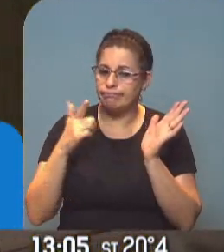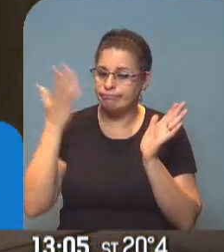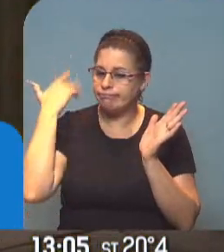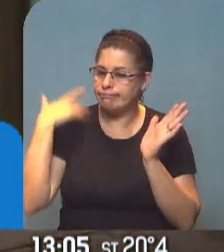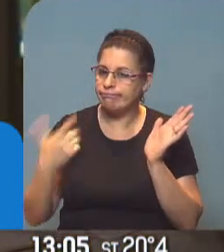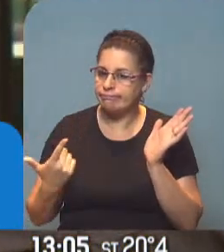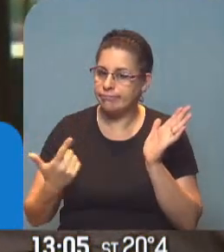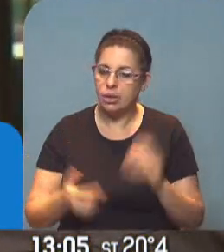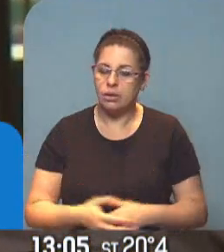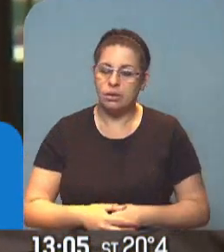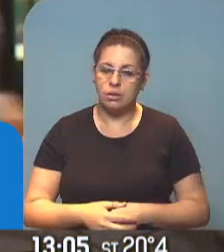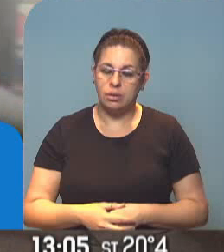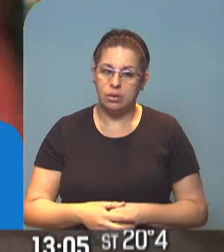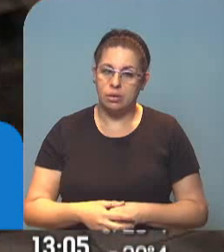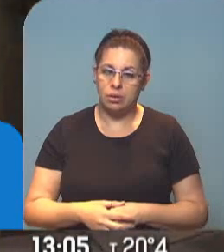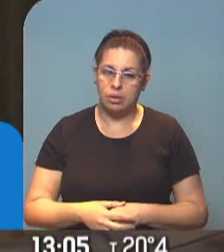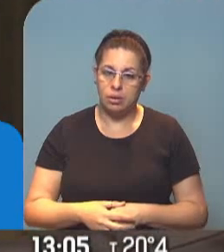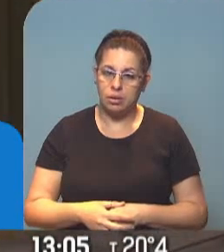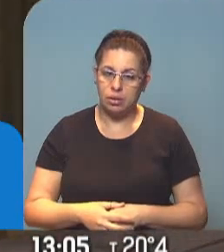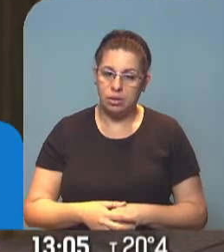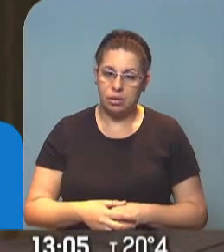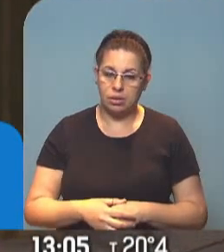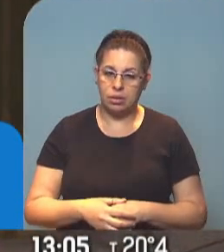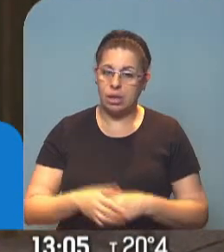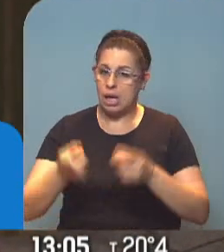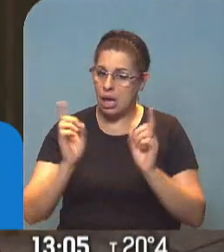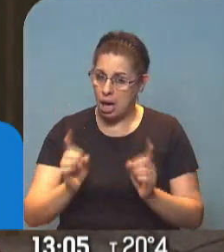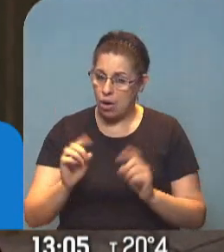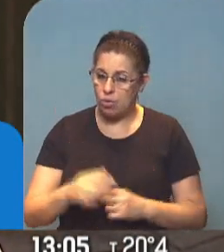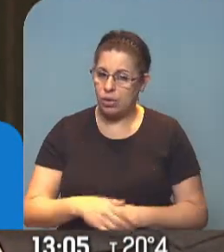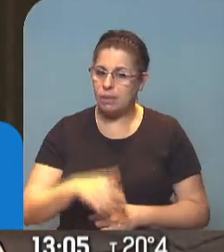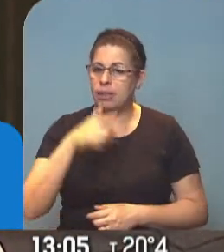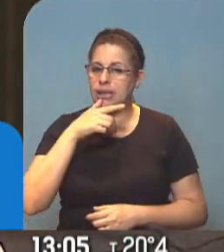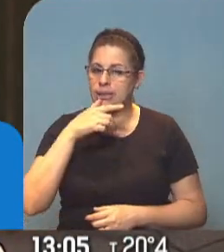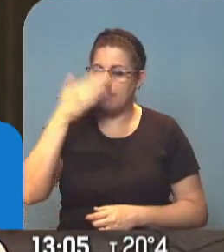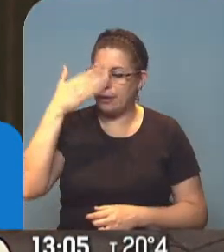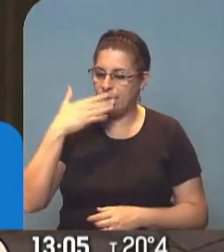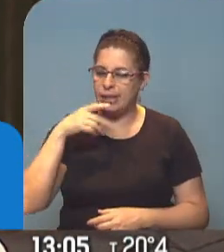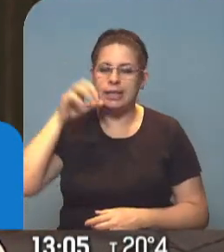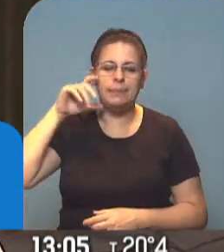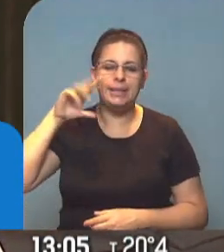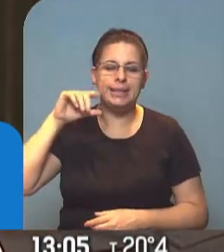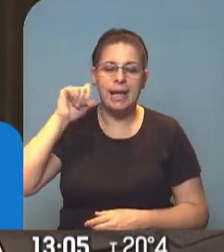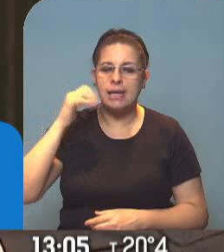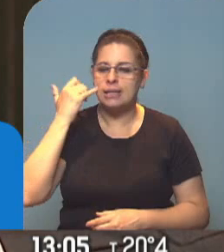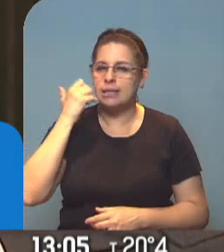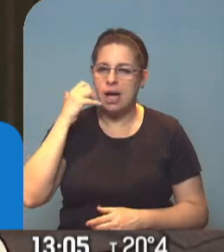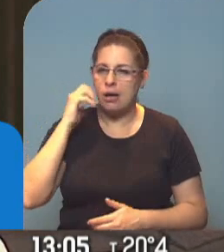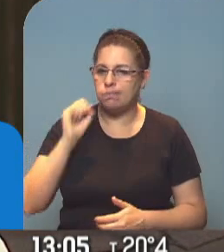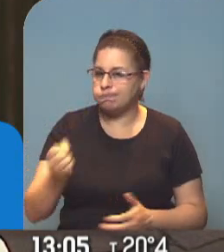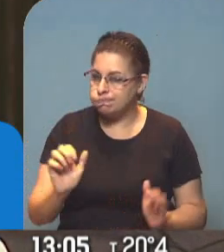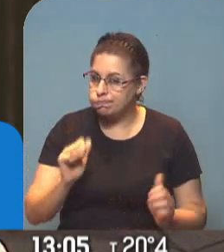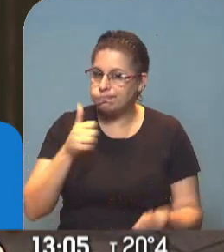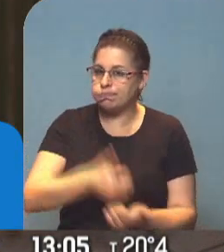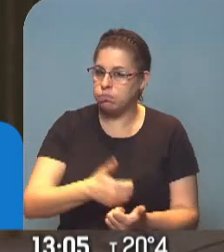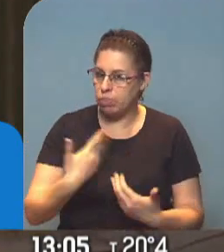jurídico-penales anteriores aunque por mi perfil criminológico esto ya lo hizo y